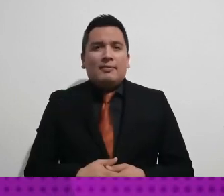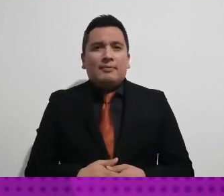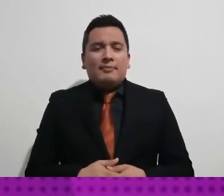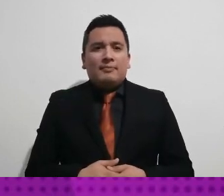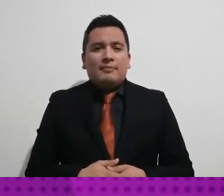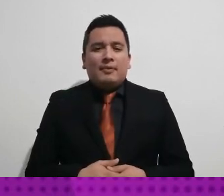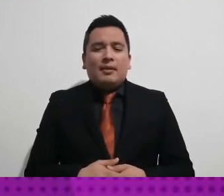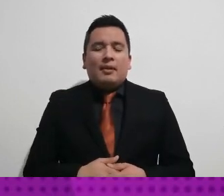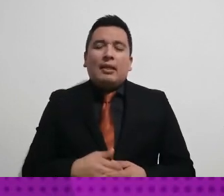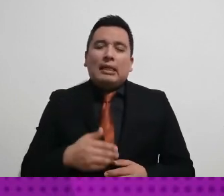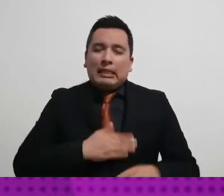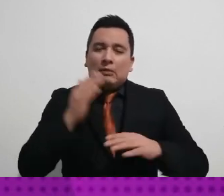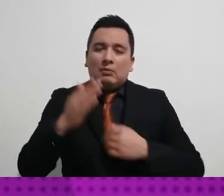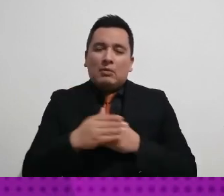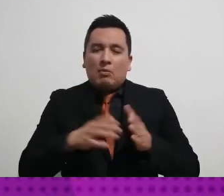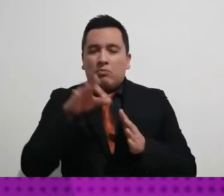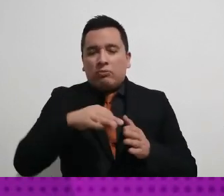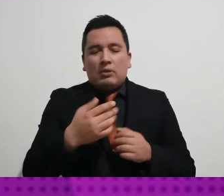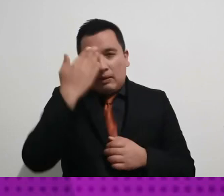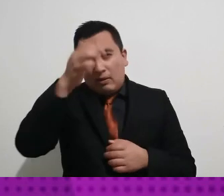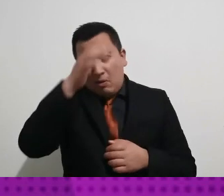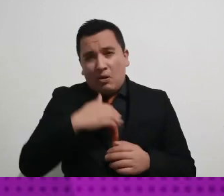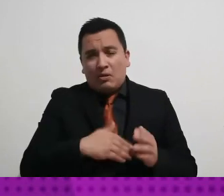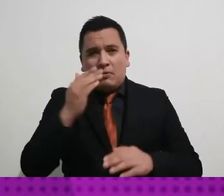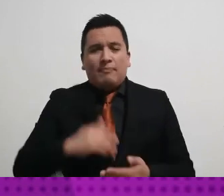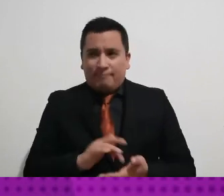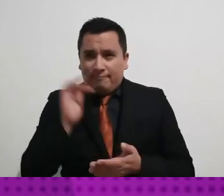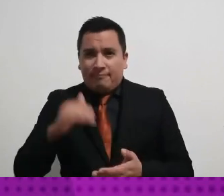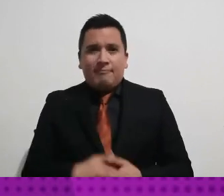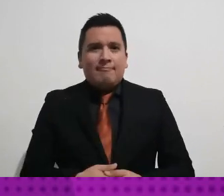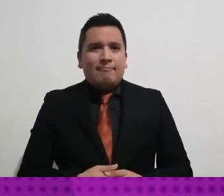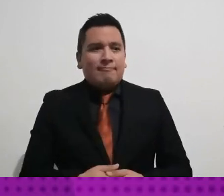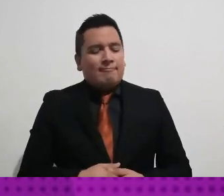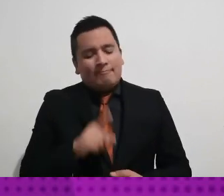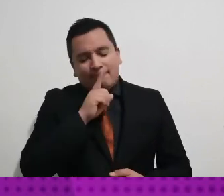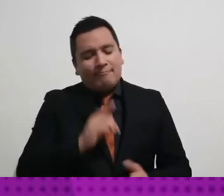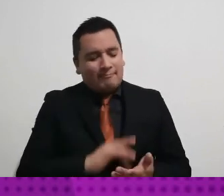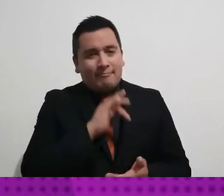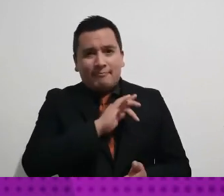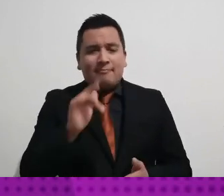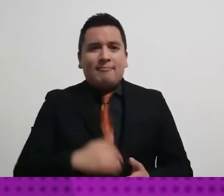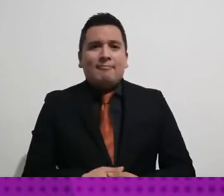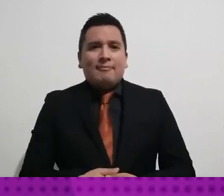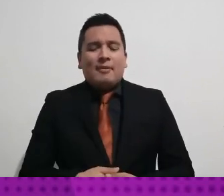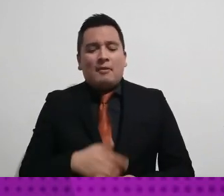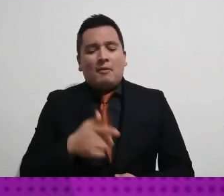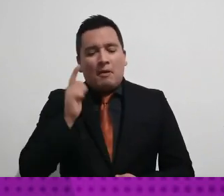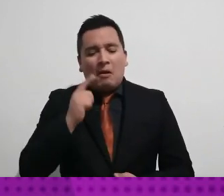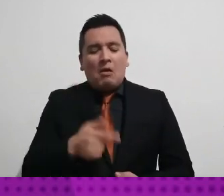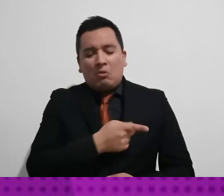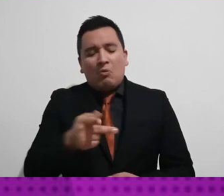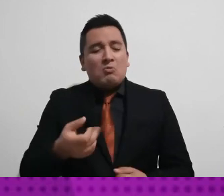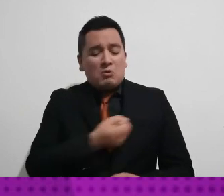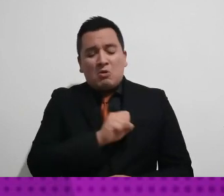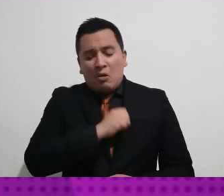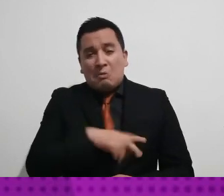en este proceso electoral que sabemos que de nueva cuenta Coahuila va a salir adelante. Gracias. No, al contrario, muchísimas gracias. Les